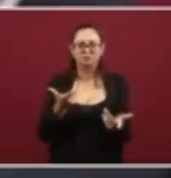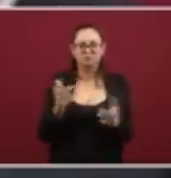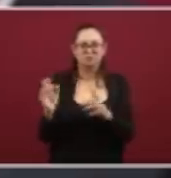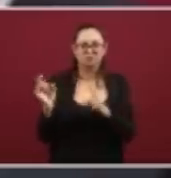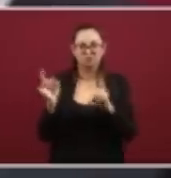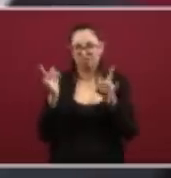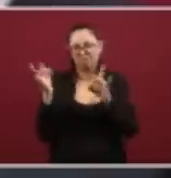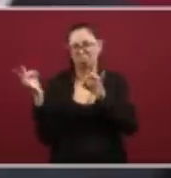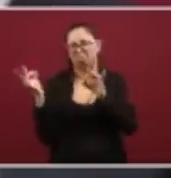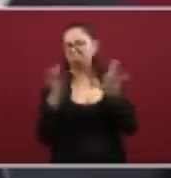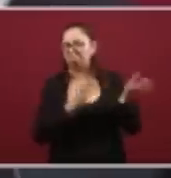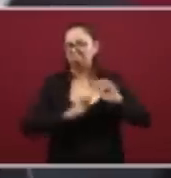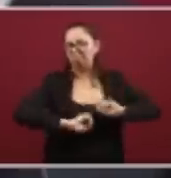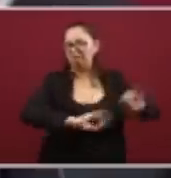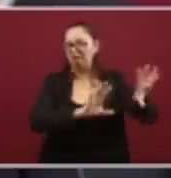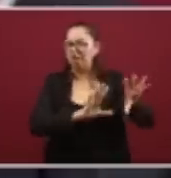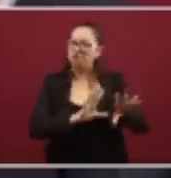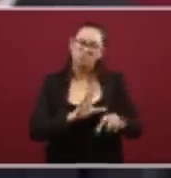porque